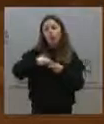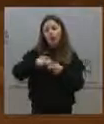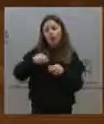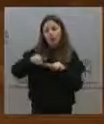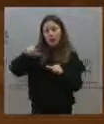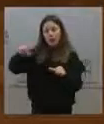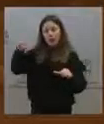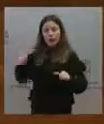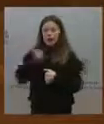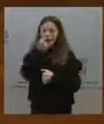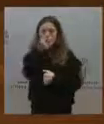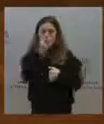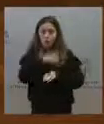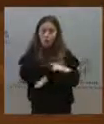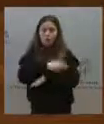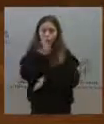cambiar nada.